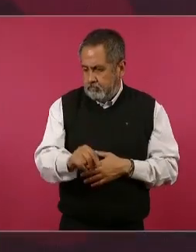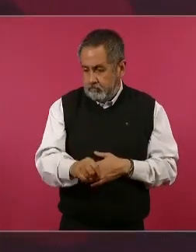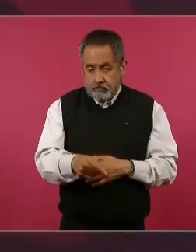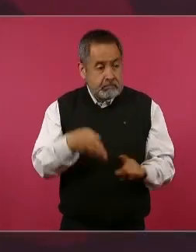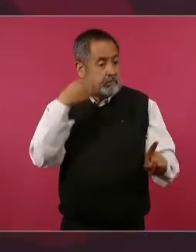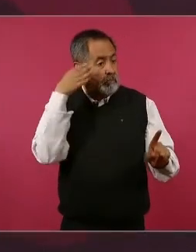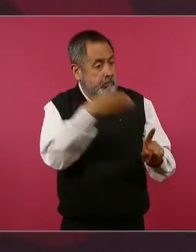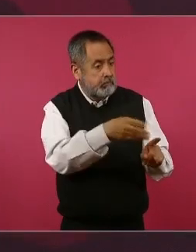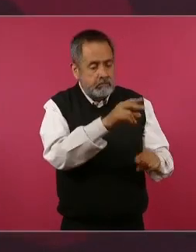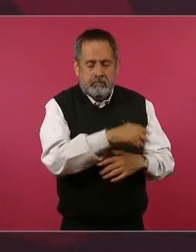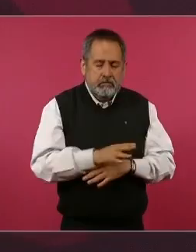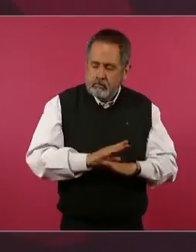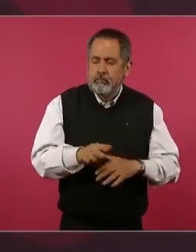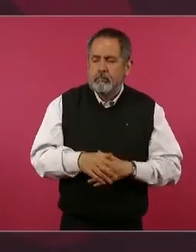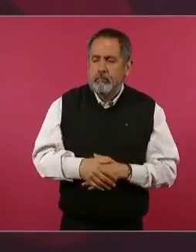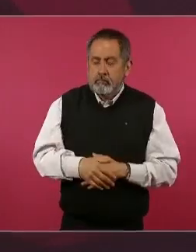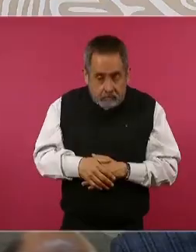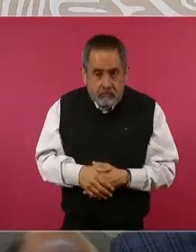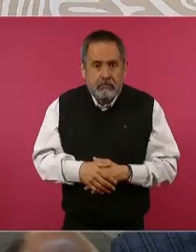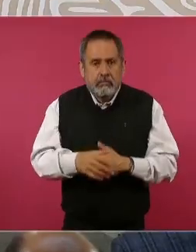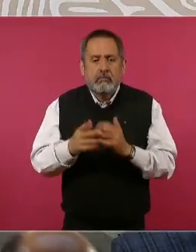Pues, ¿qué creen? Volvió a suceder.